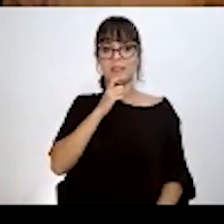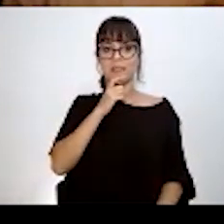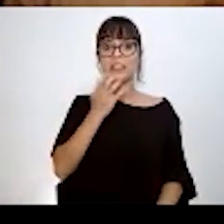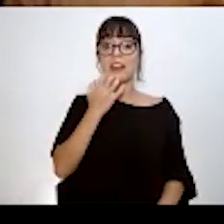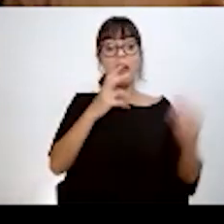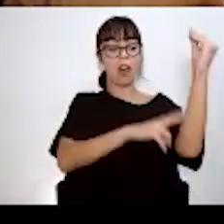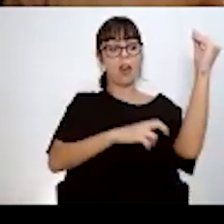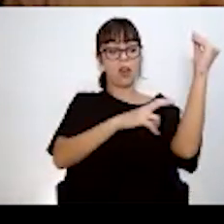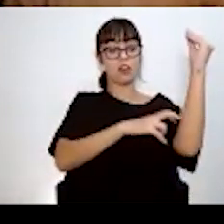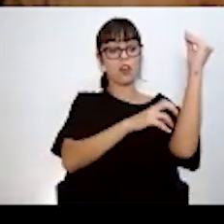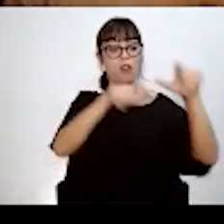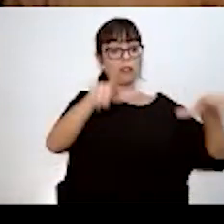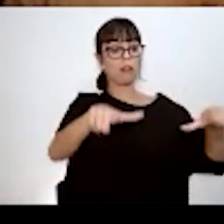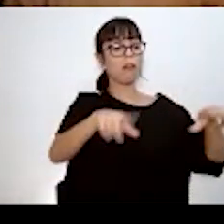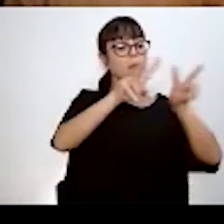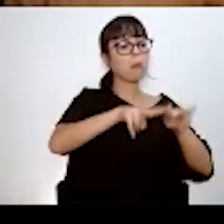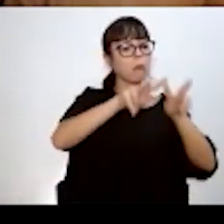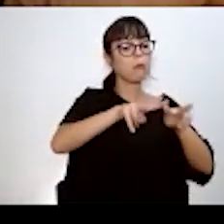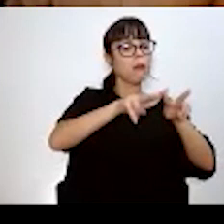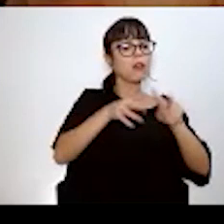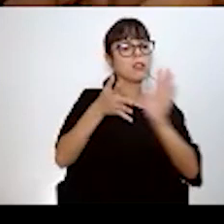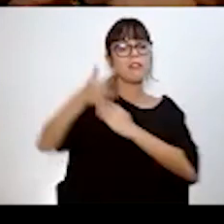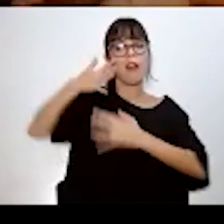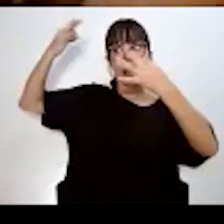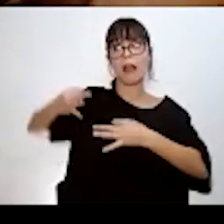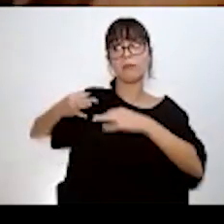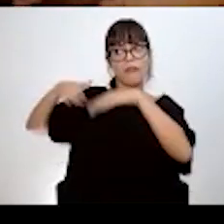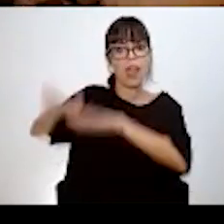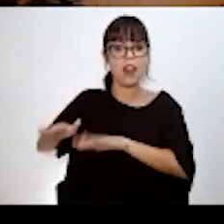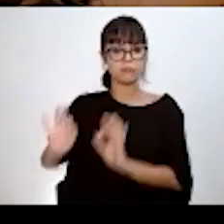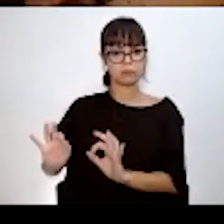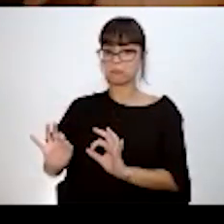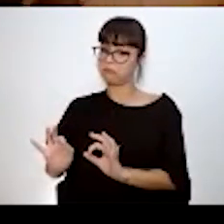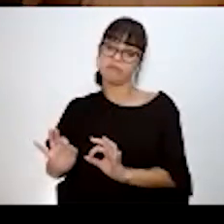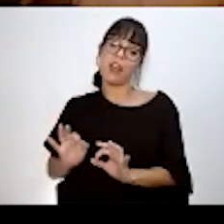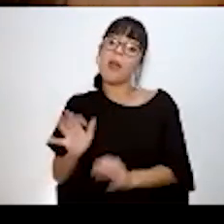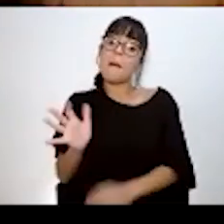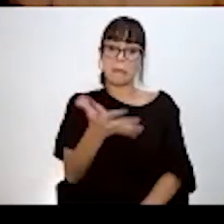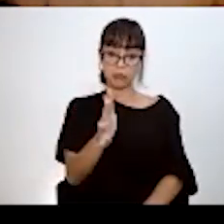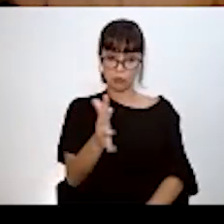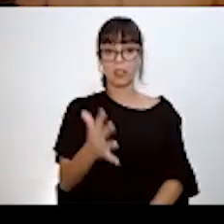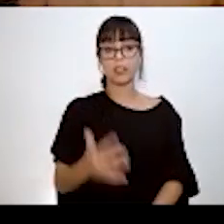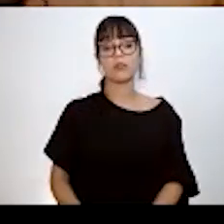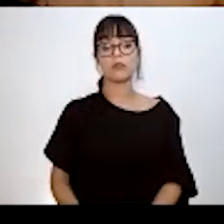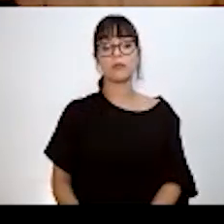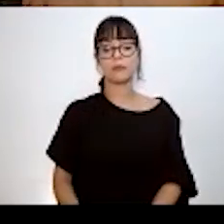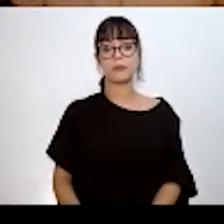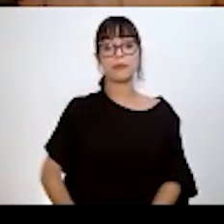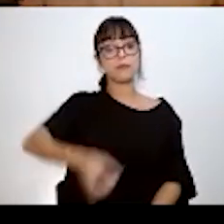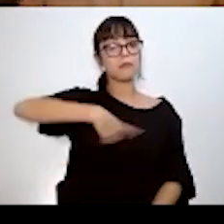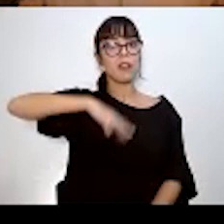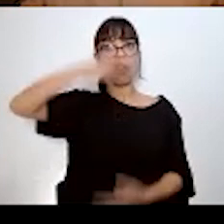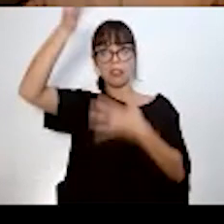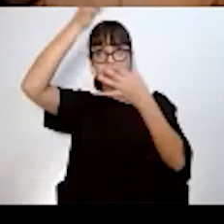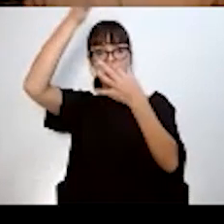arqueológicos o en los espacios que nosotros estudiamos. Nosotros progresivamente lo que vamos a hacer es, a partir de la suma de datos, ir